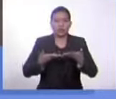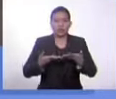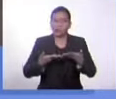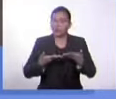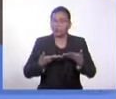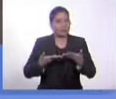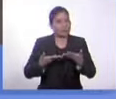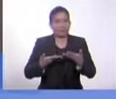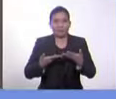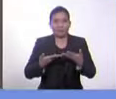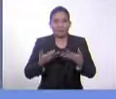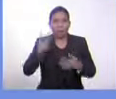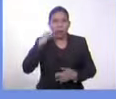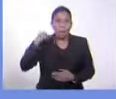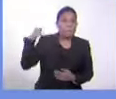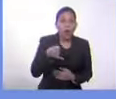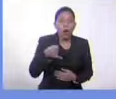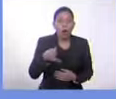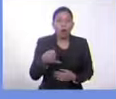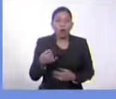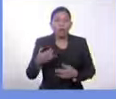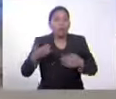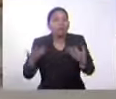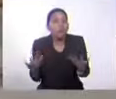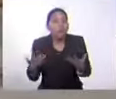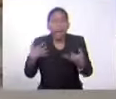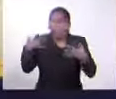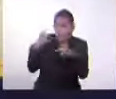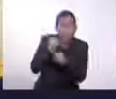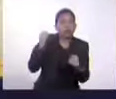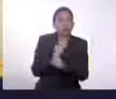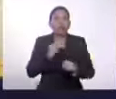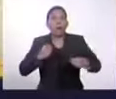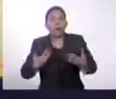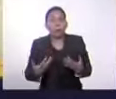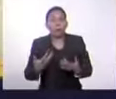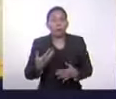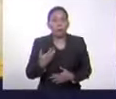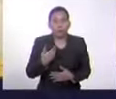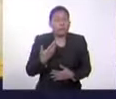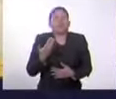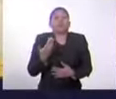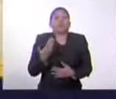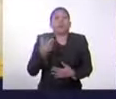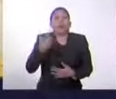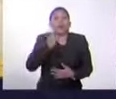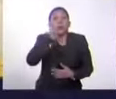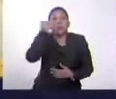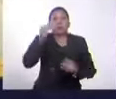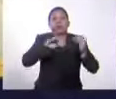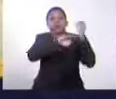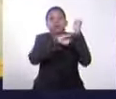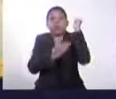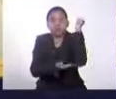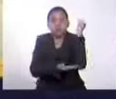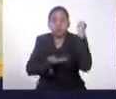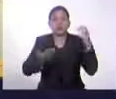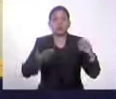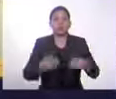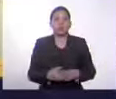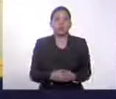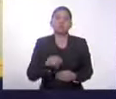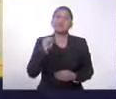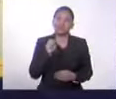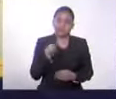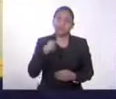violencia, por ejemplo, sexual. Sí. Es decir, eso también son una causa de los embarazos a temprana edad. Entonces, y sucede. Por